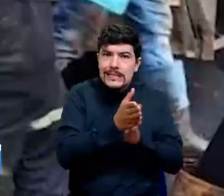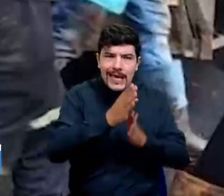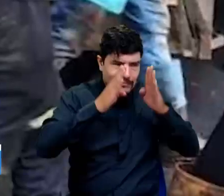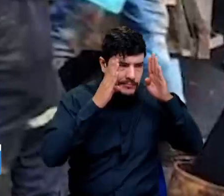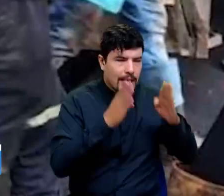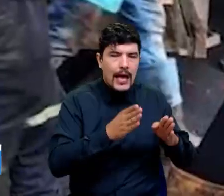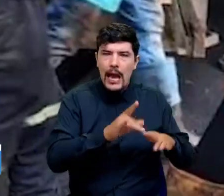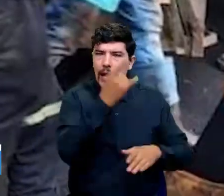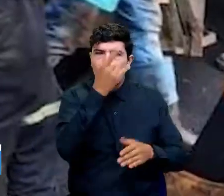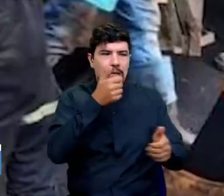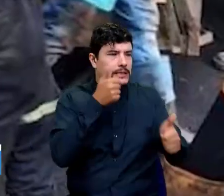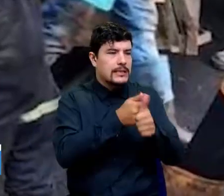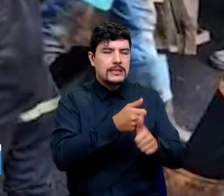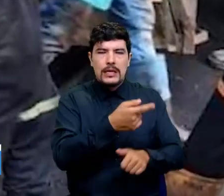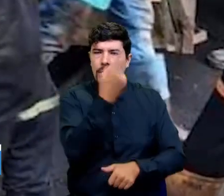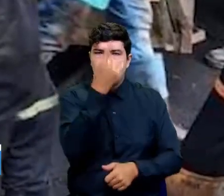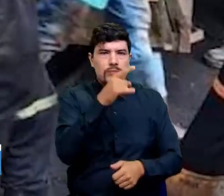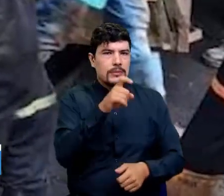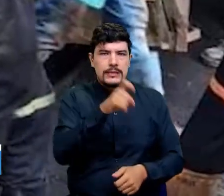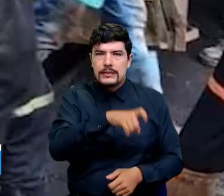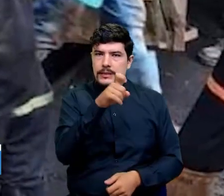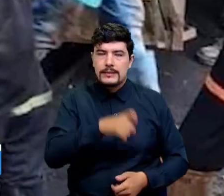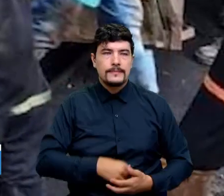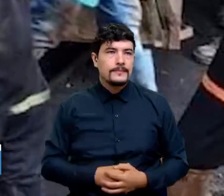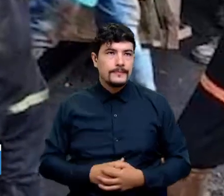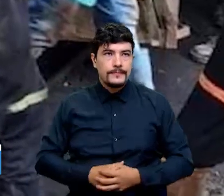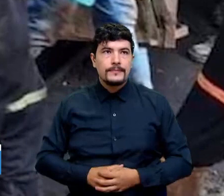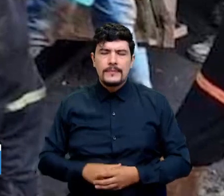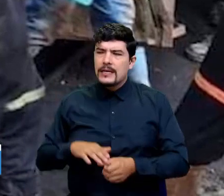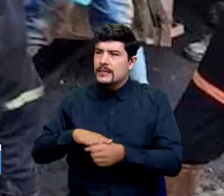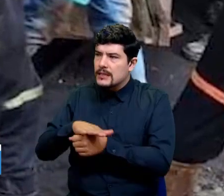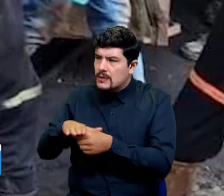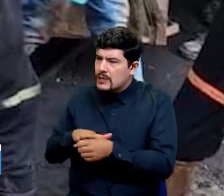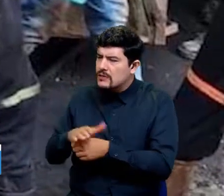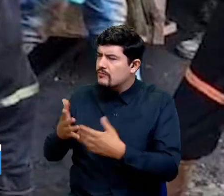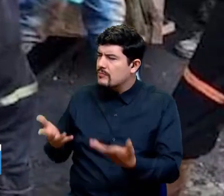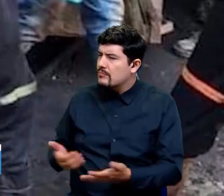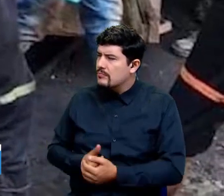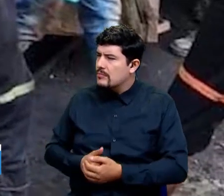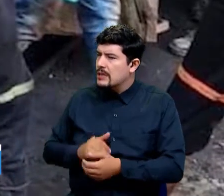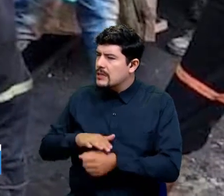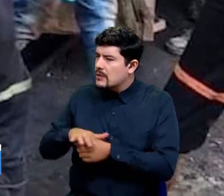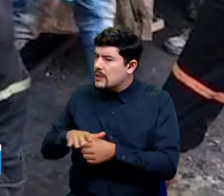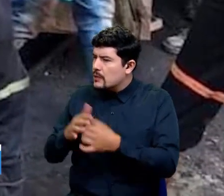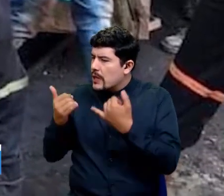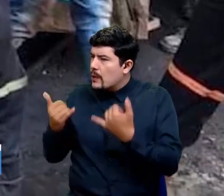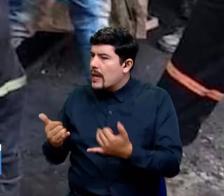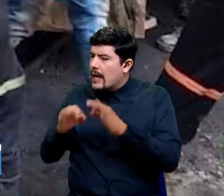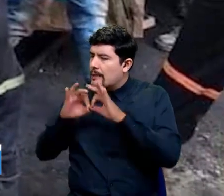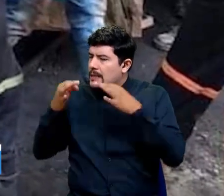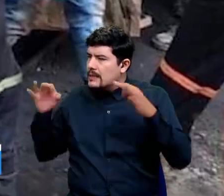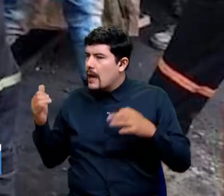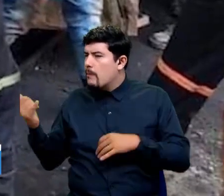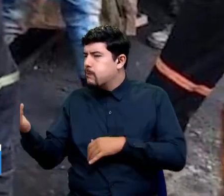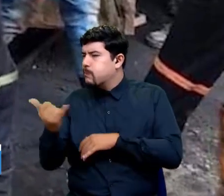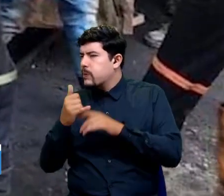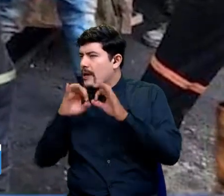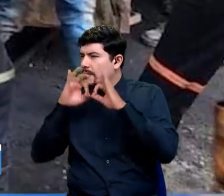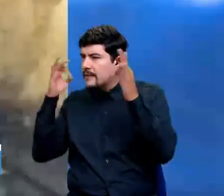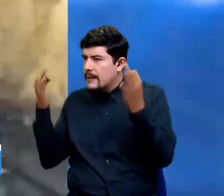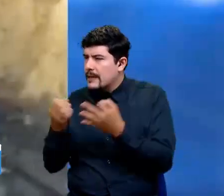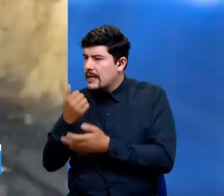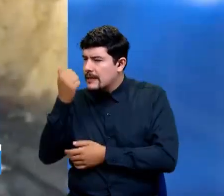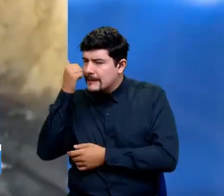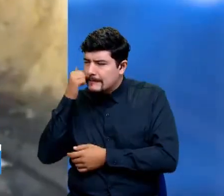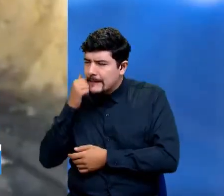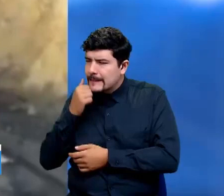prestar cualquier tipo de asistencia. Bueno, y en esta situación, ¿cuál es el mensaje para las familias precisamente en esta situación de